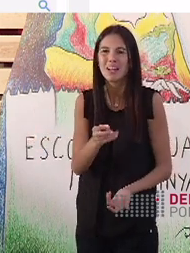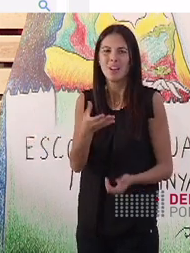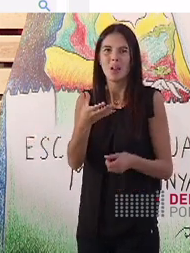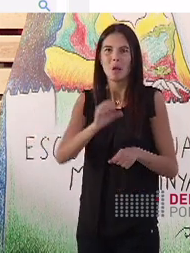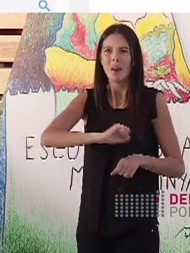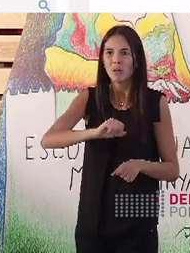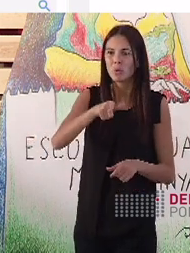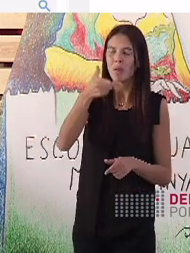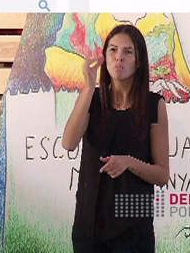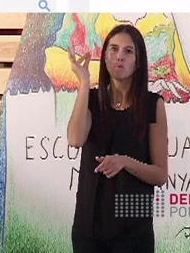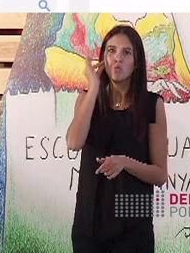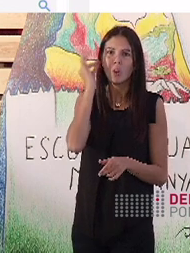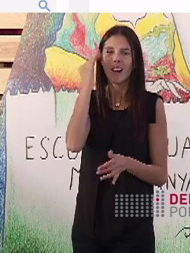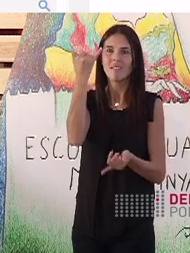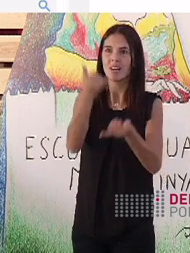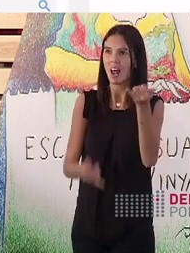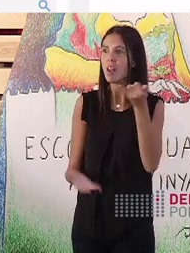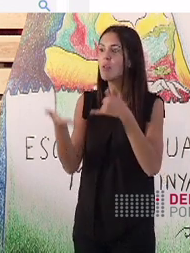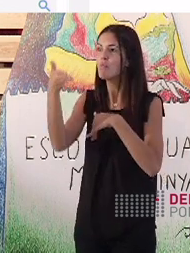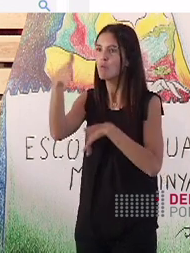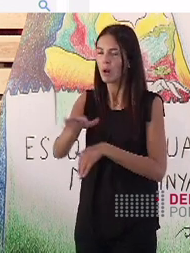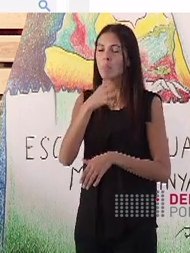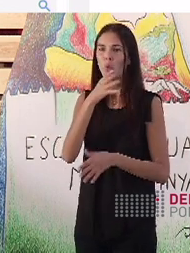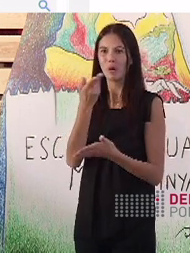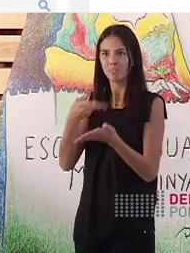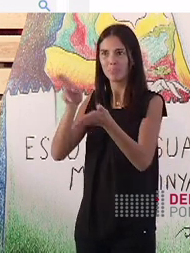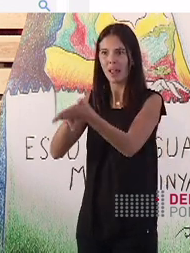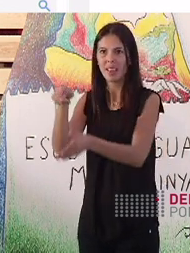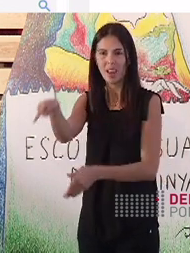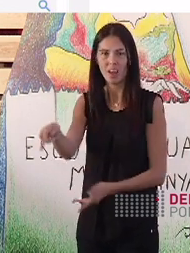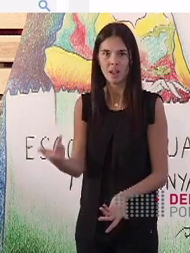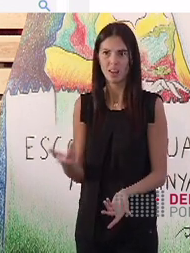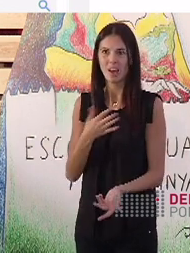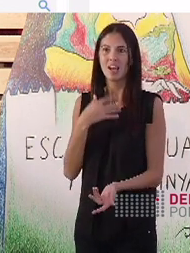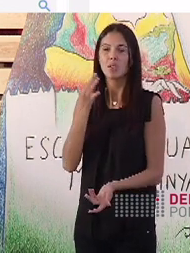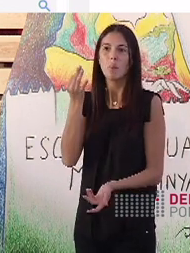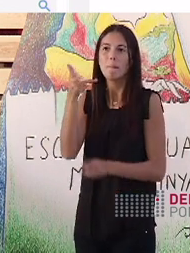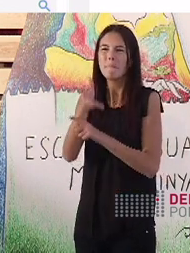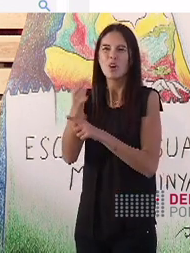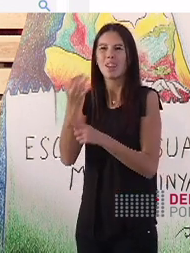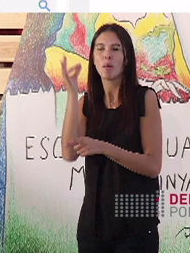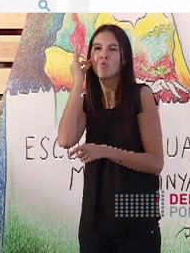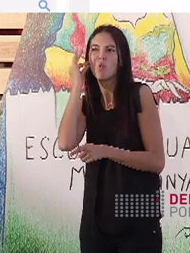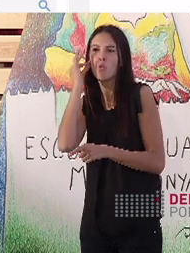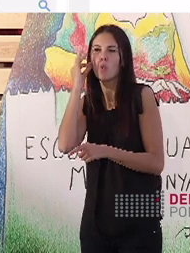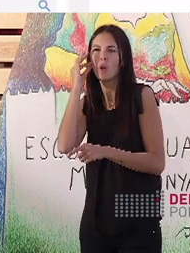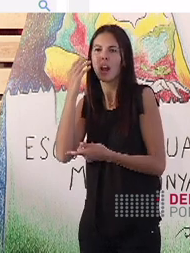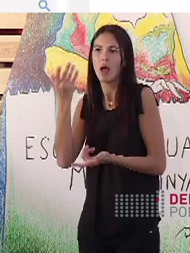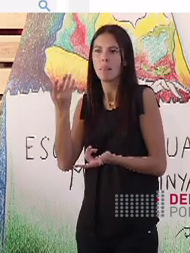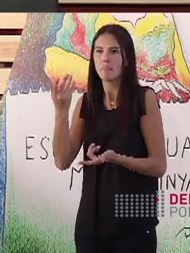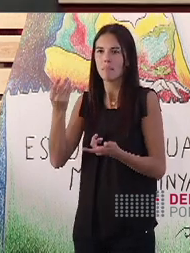que le ha causado la muerte a una mujer por el estigma. El vídeo, que era el vídeo de ella masturbándose. Fijaros, qué gran